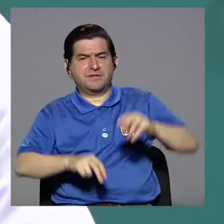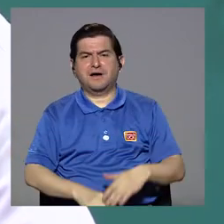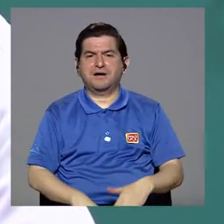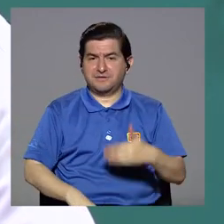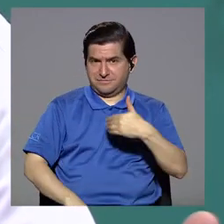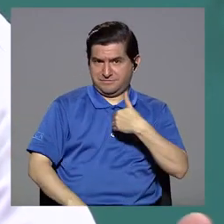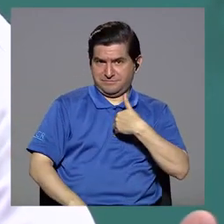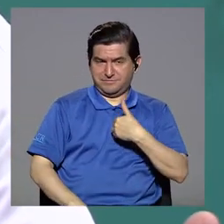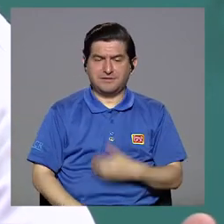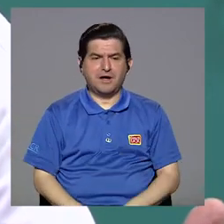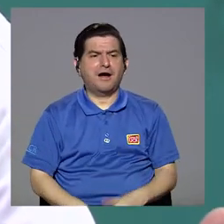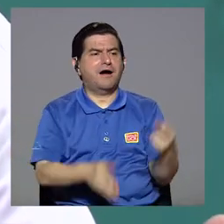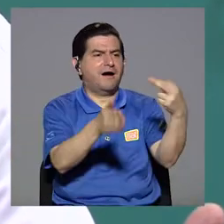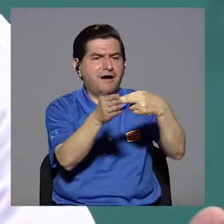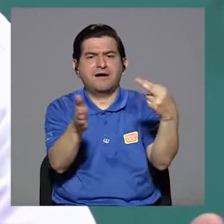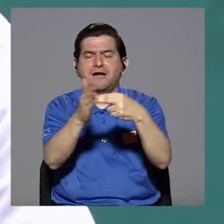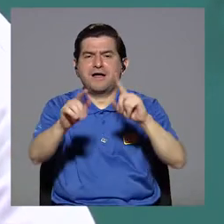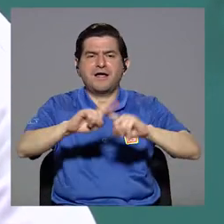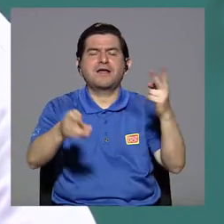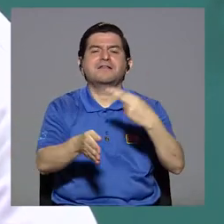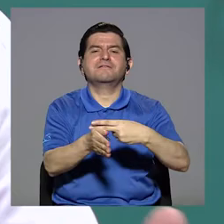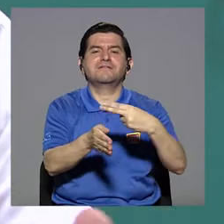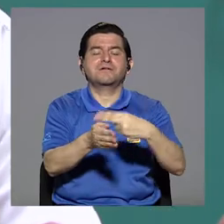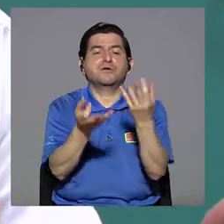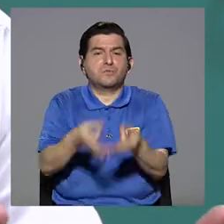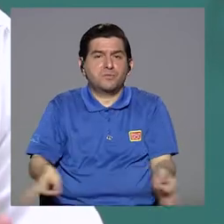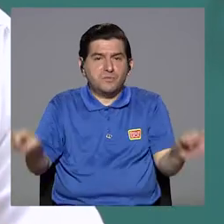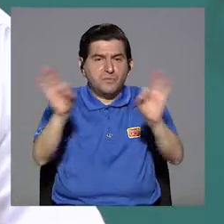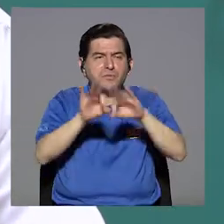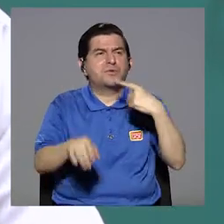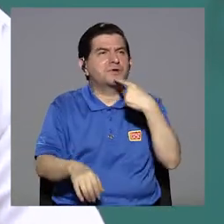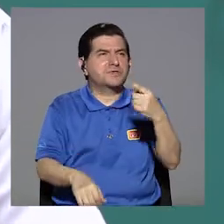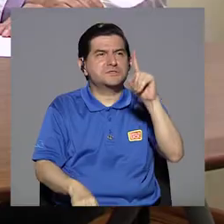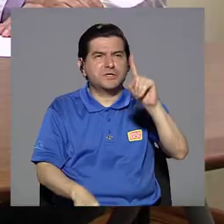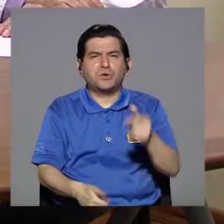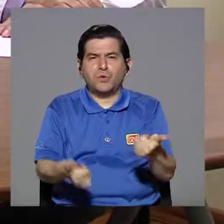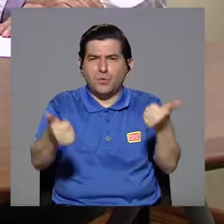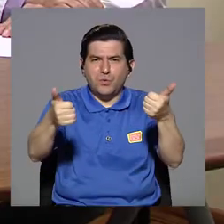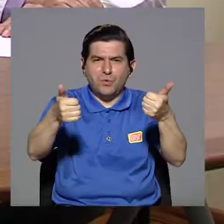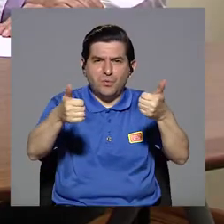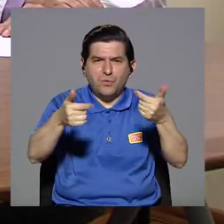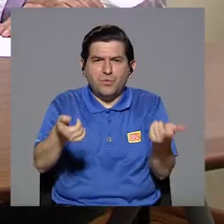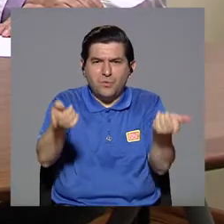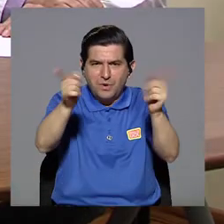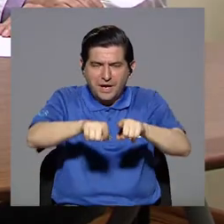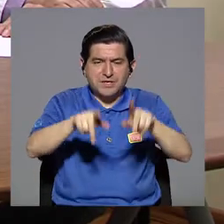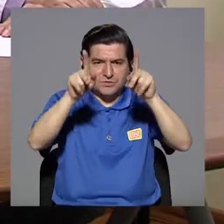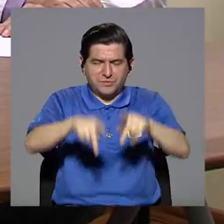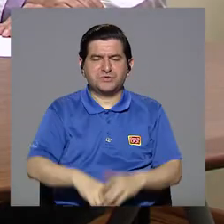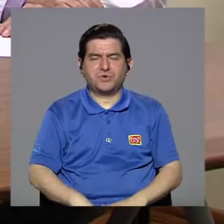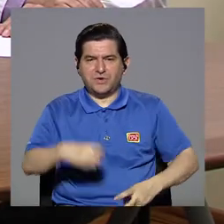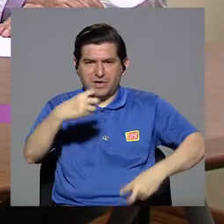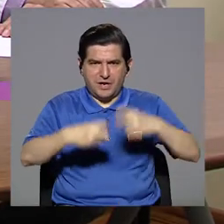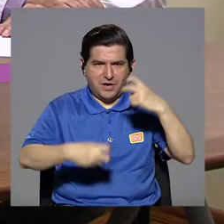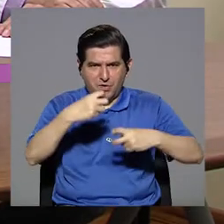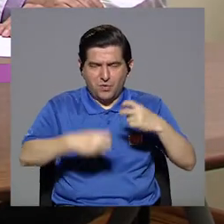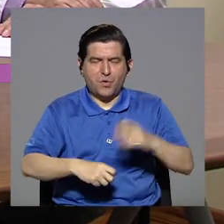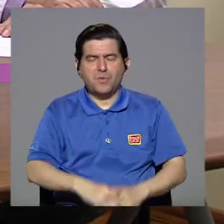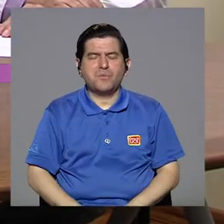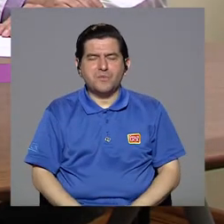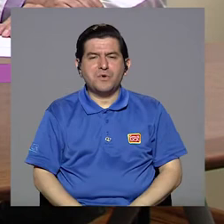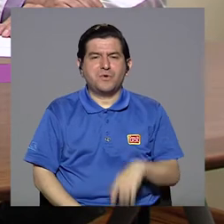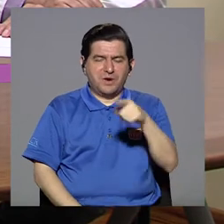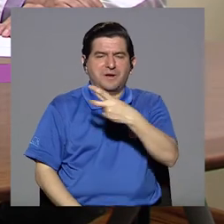las ventajas que hemos logrado se haya replicado otro cierto es importante mencionar el recuerdo un caso y lo va a citar otros pacientes costeo benítez